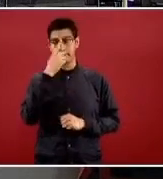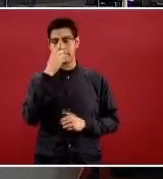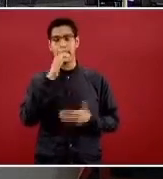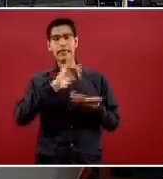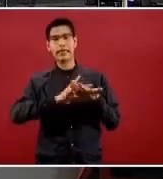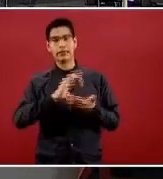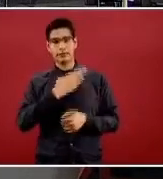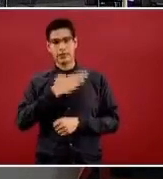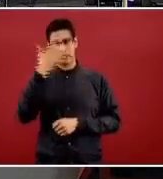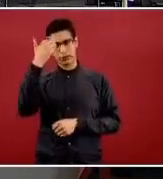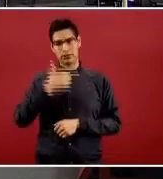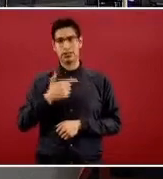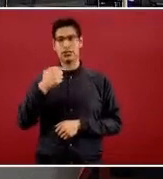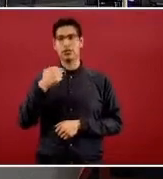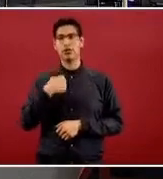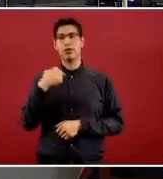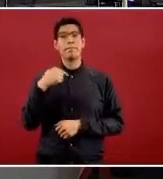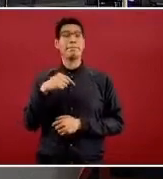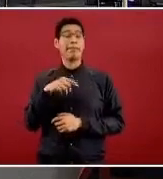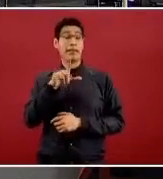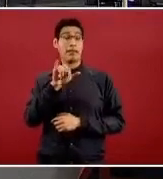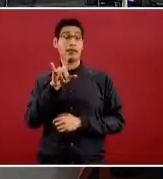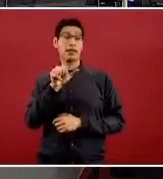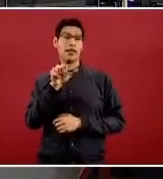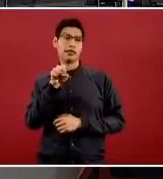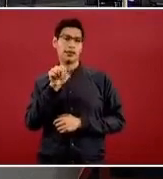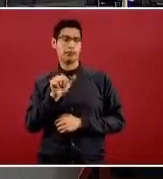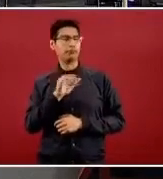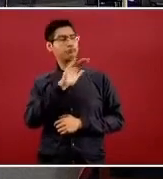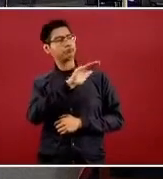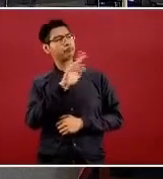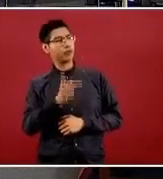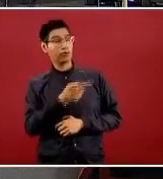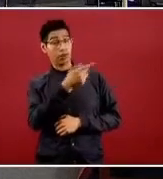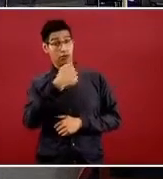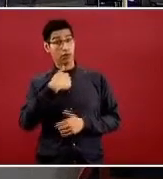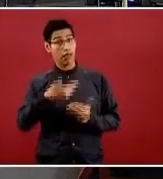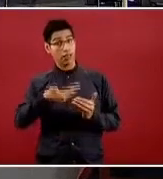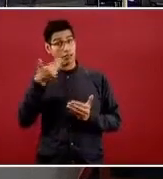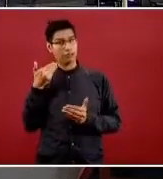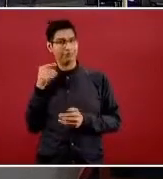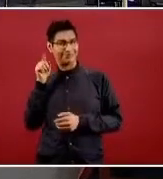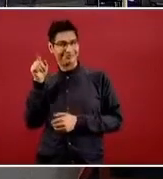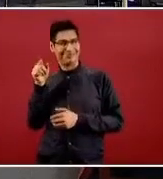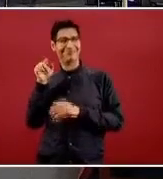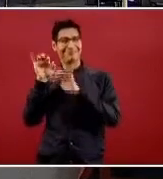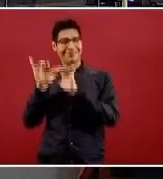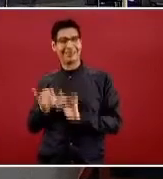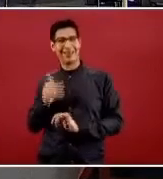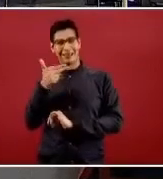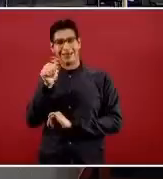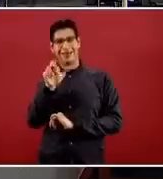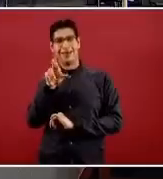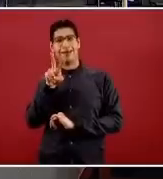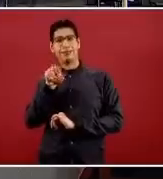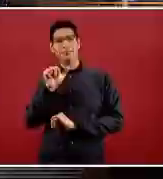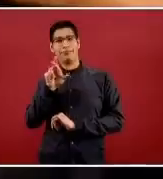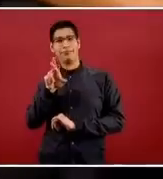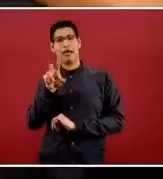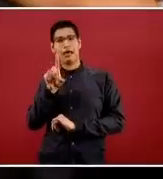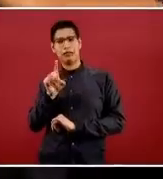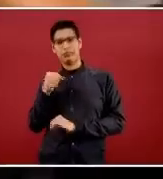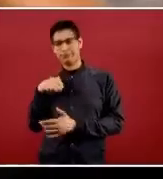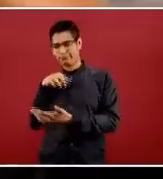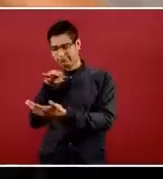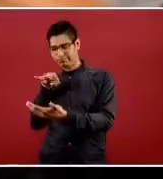Liliana Noble de Pulso Saludable. Doctor Gatell, yo le quisiera preguntar, leí en una publicación de Harvard que decía que el virus puede ser